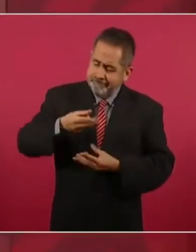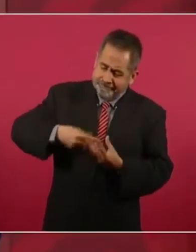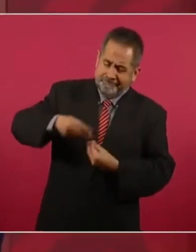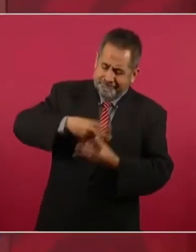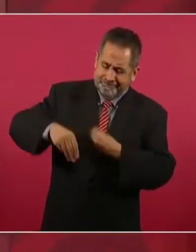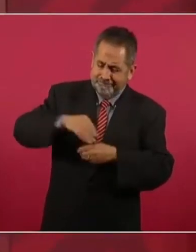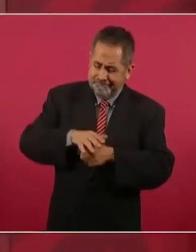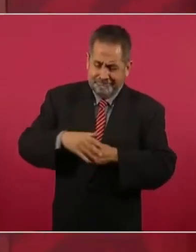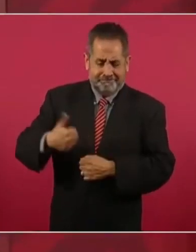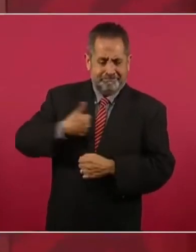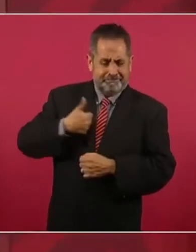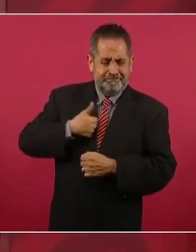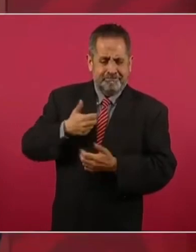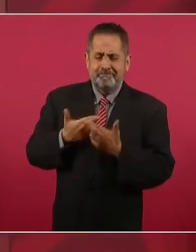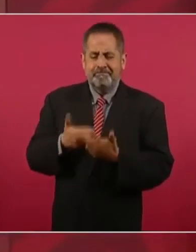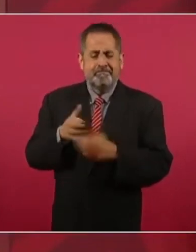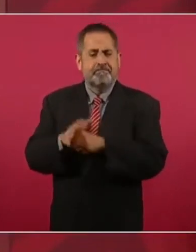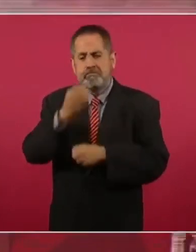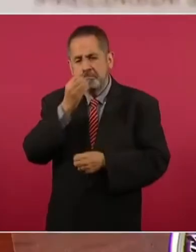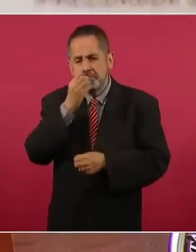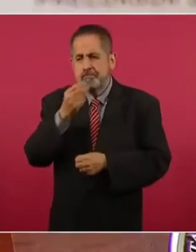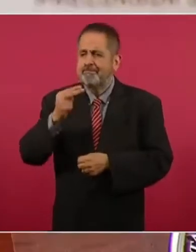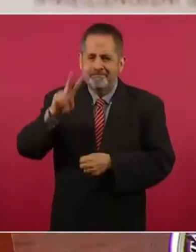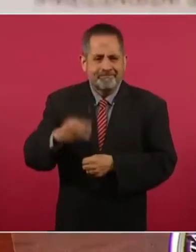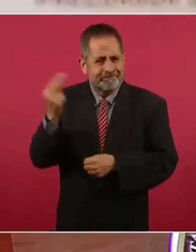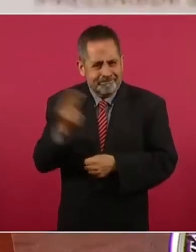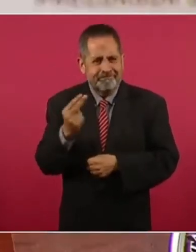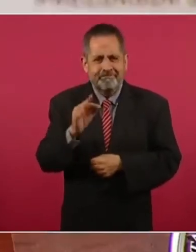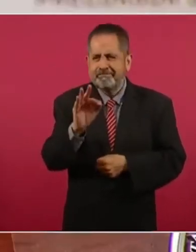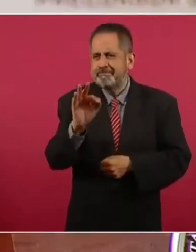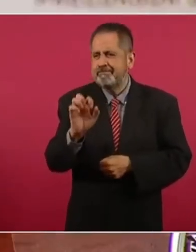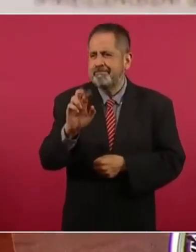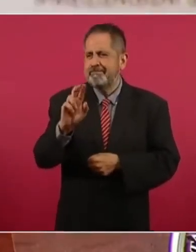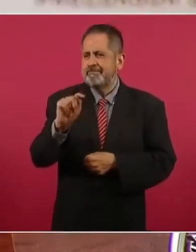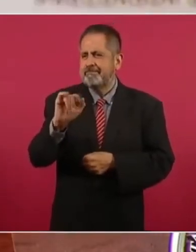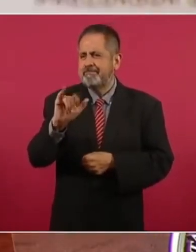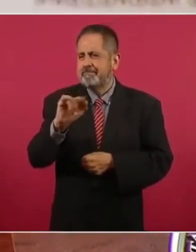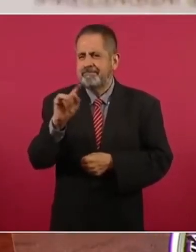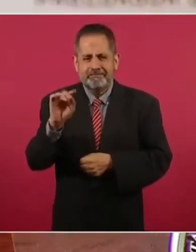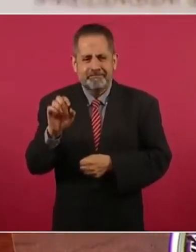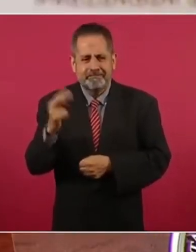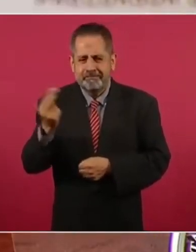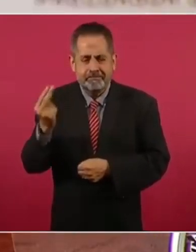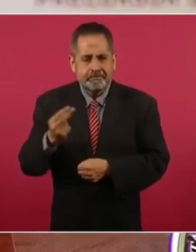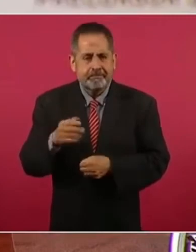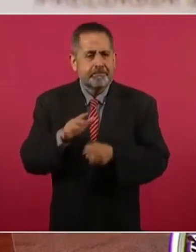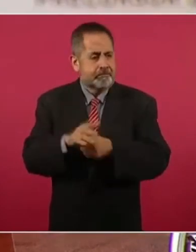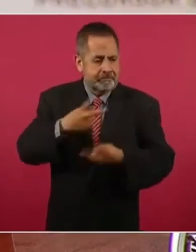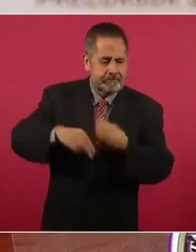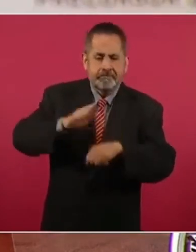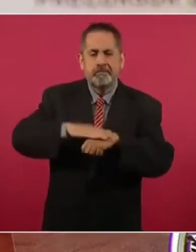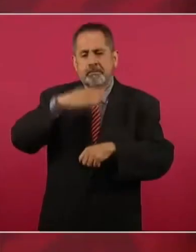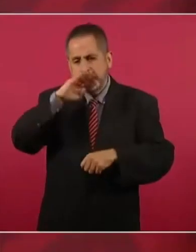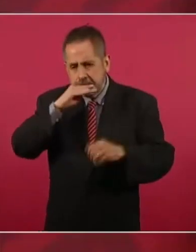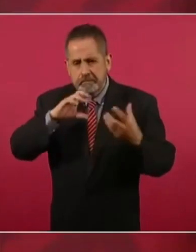en alimentos, o sea, requerimos los fertilizantes. O sea, el fertilizante es tener más maíz,